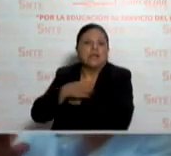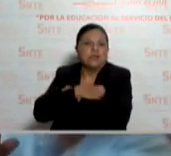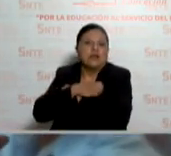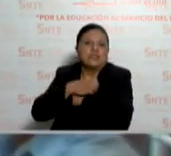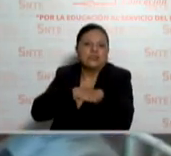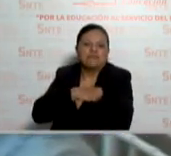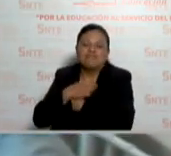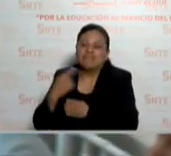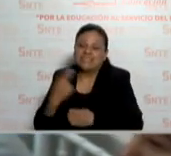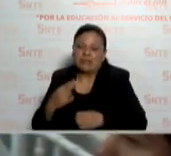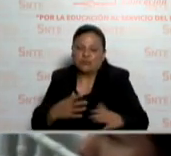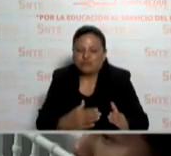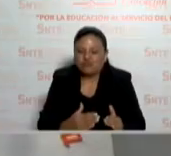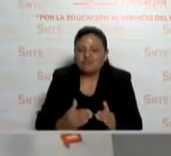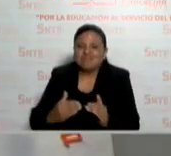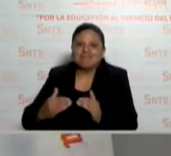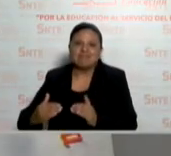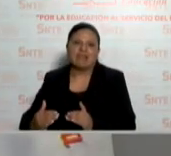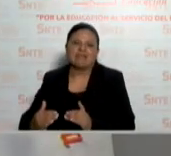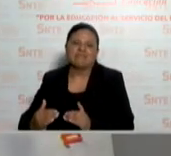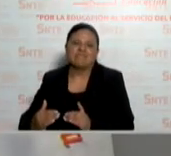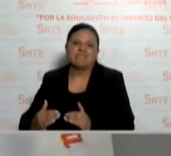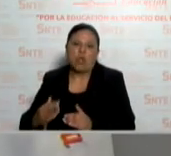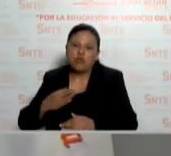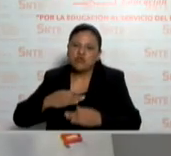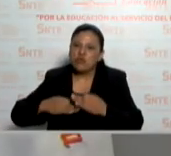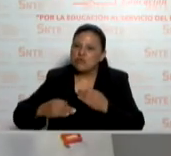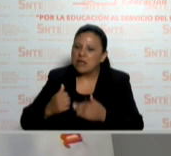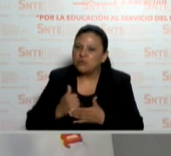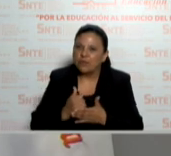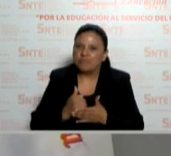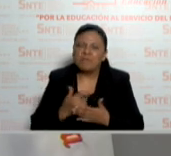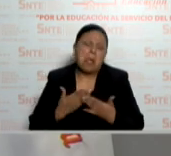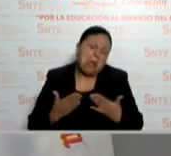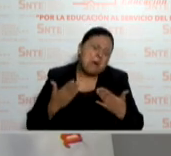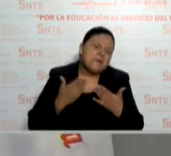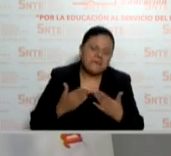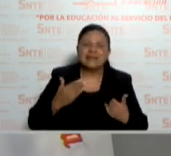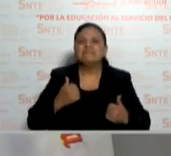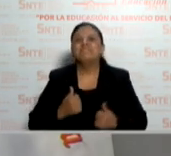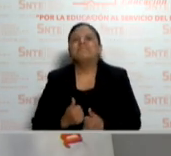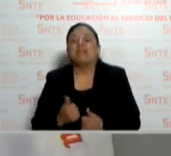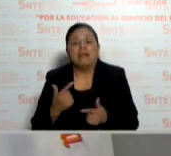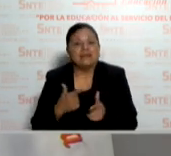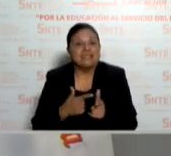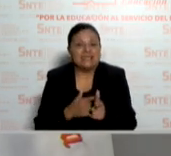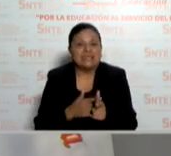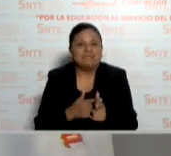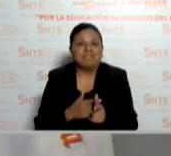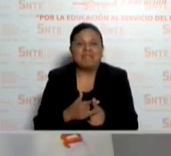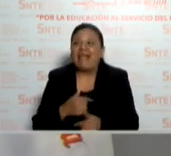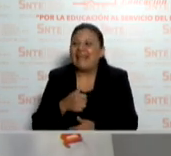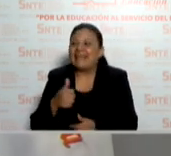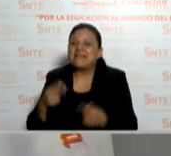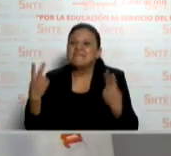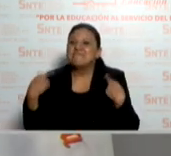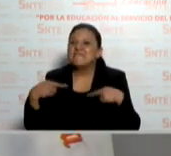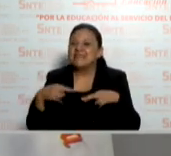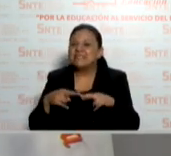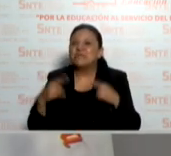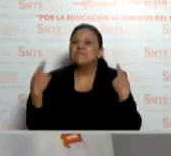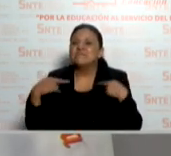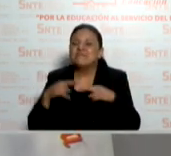solicitar al doctor que nos acompañe en lo que sigue, que es la premiación de